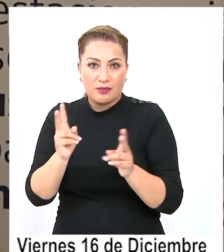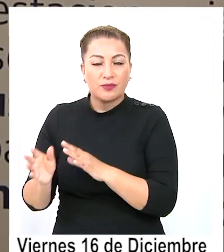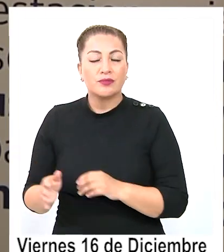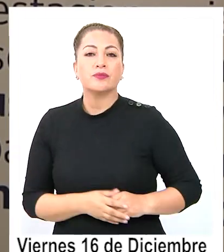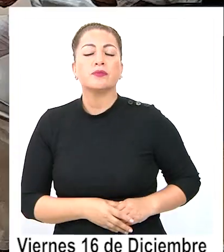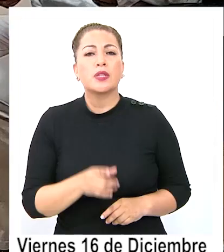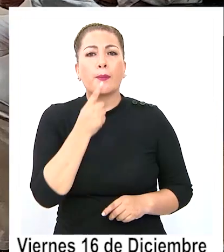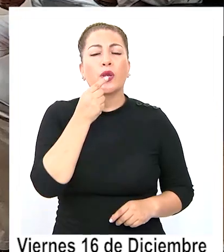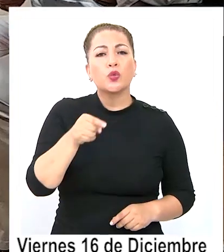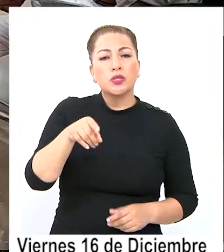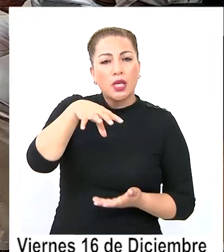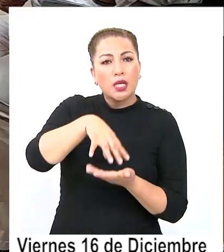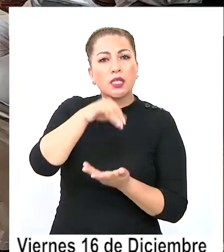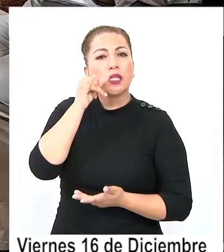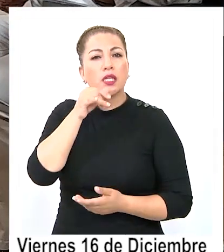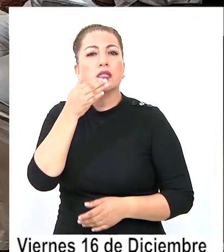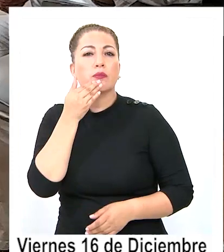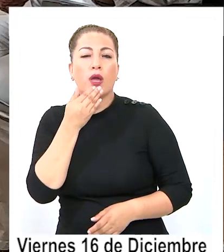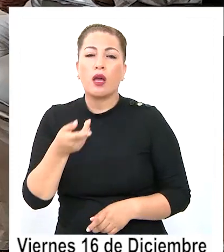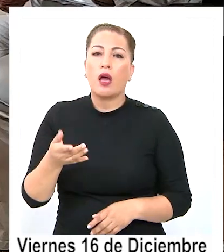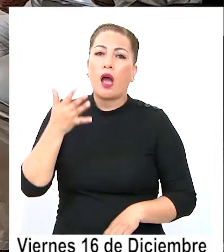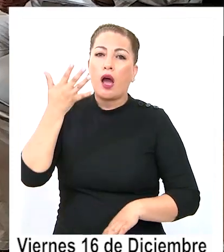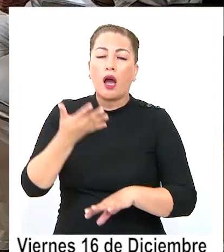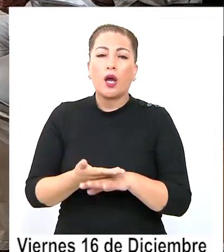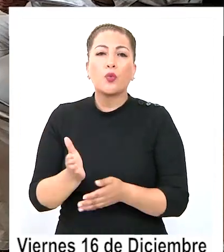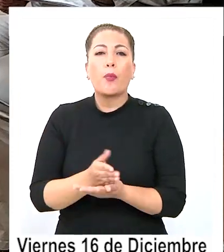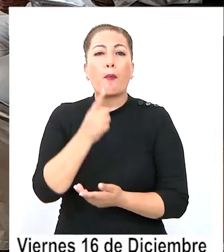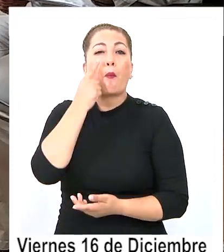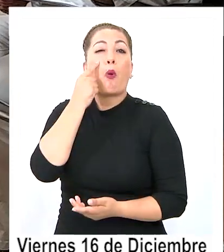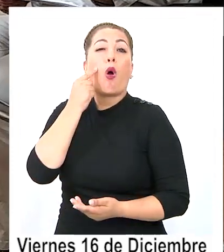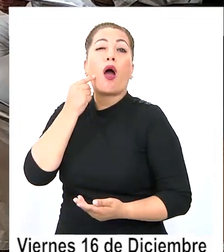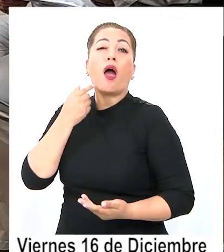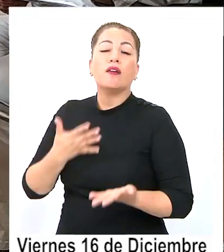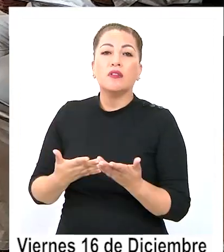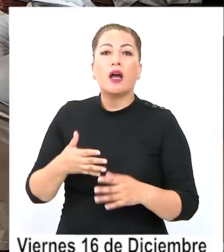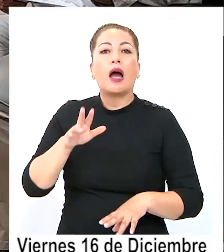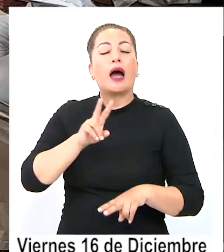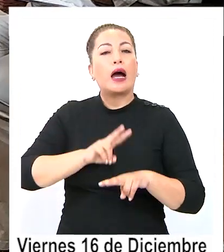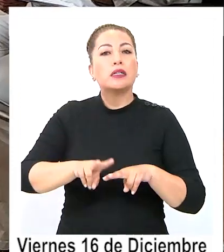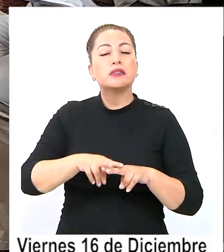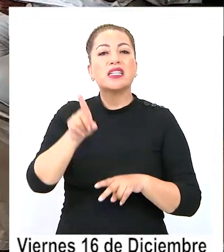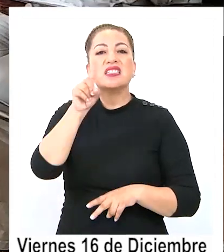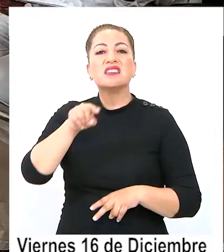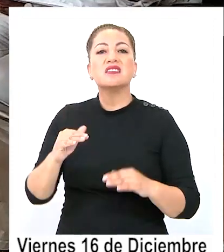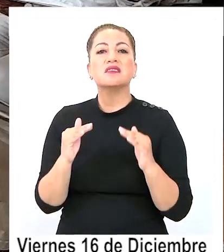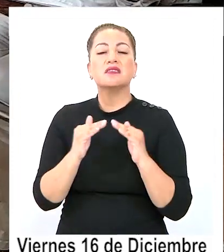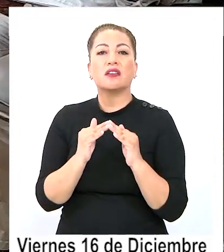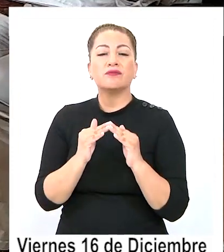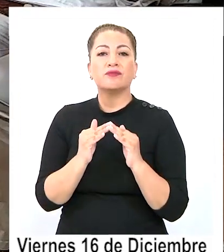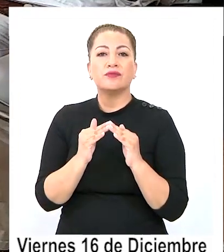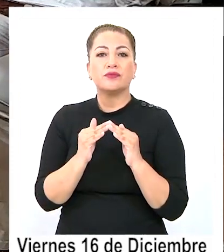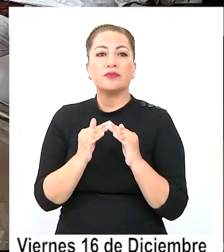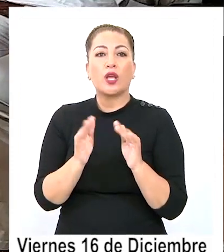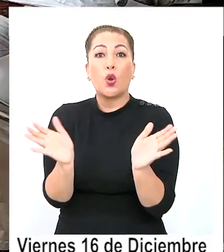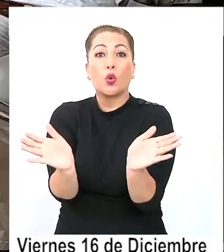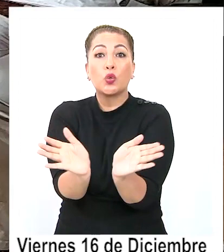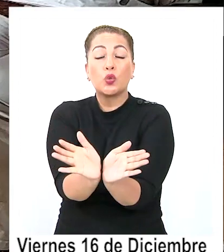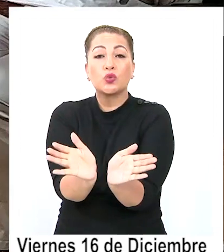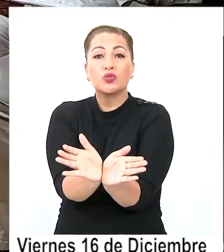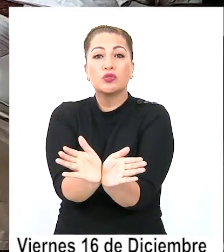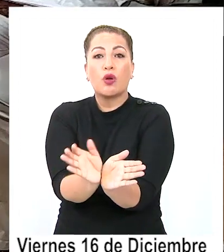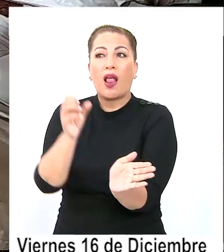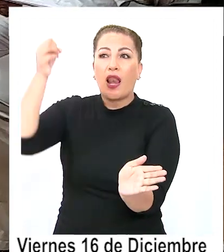Sí, aquí también en la ciudad, ¿cierto? Hemos visto un plan piloto que entiendo desarrolló Serviu para los cruces, ¿cierto?